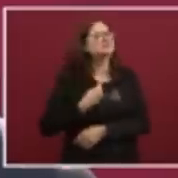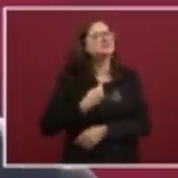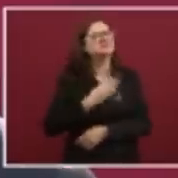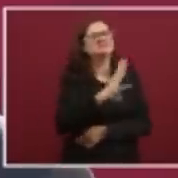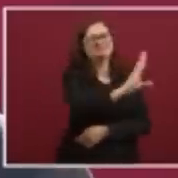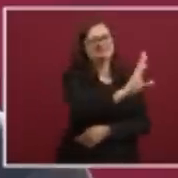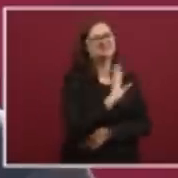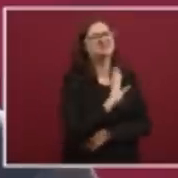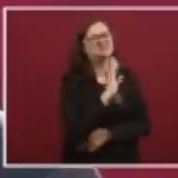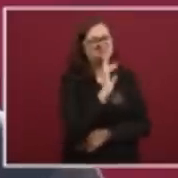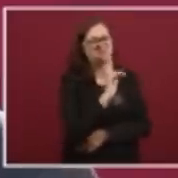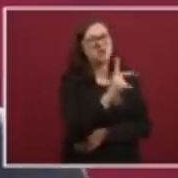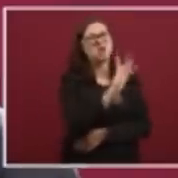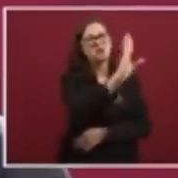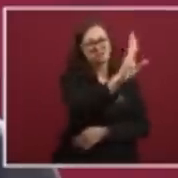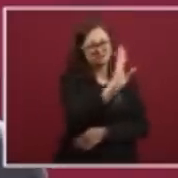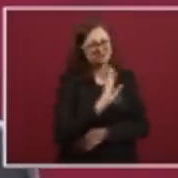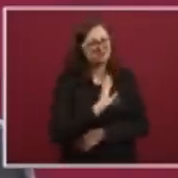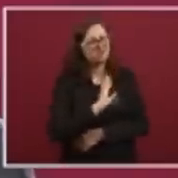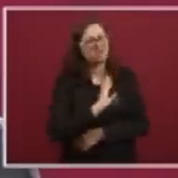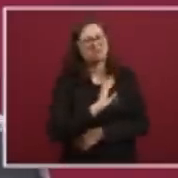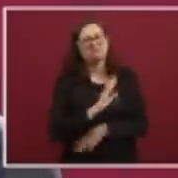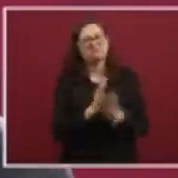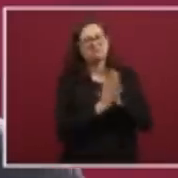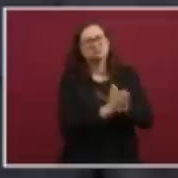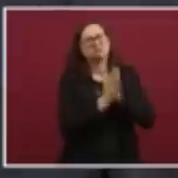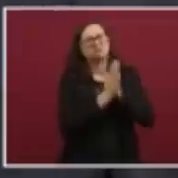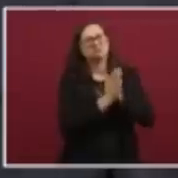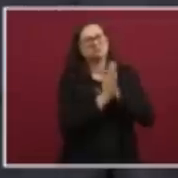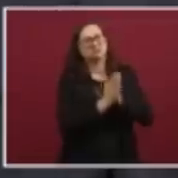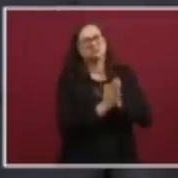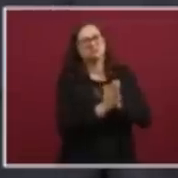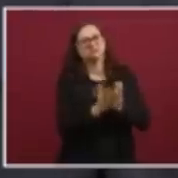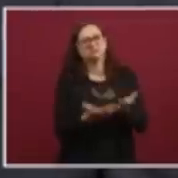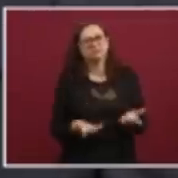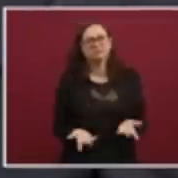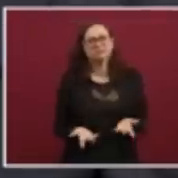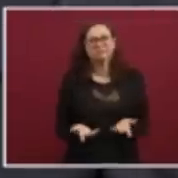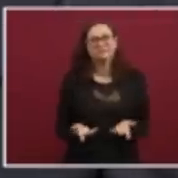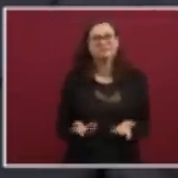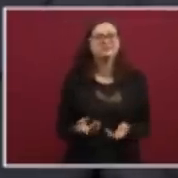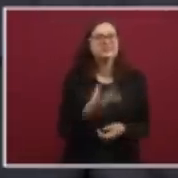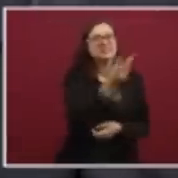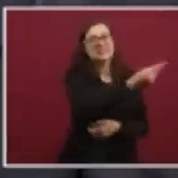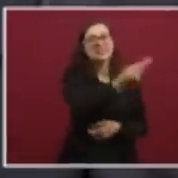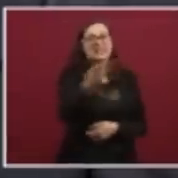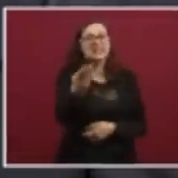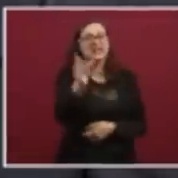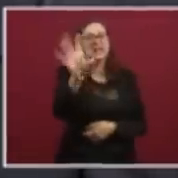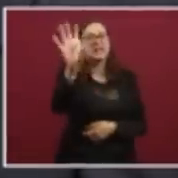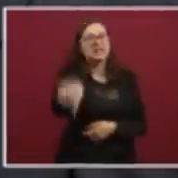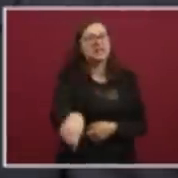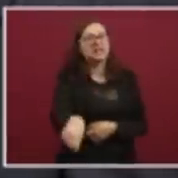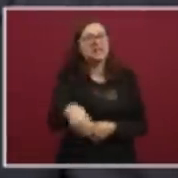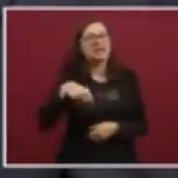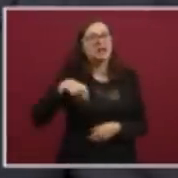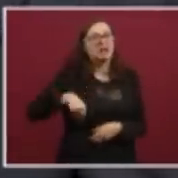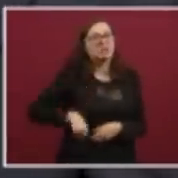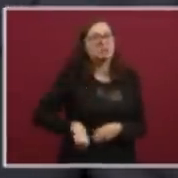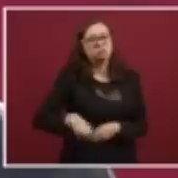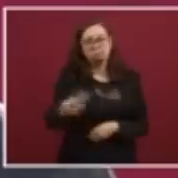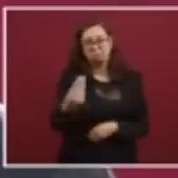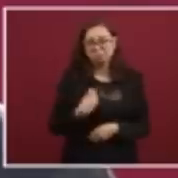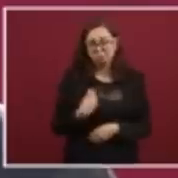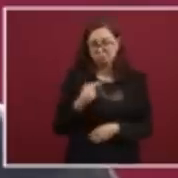apóyenos de manera directa, que venga el apoyo directo, porque se lo clavan, porque no nos